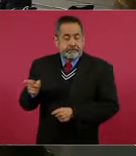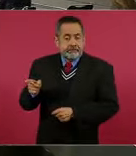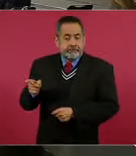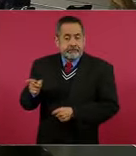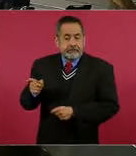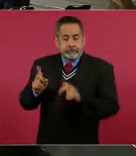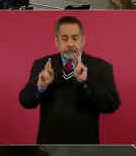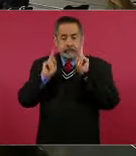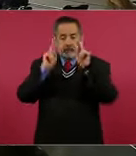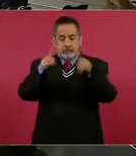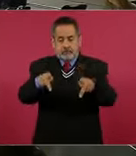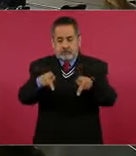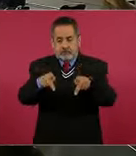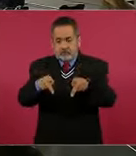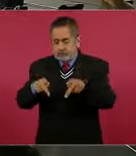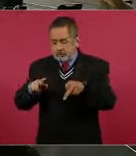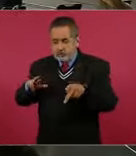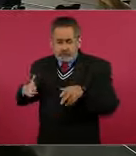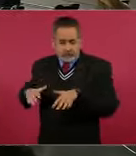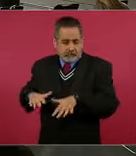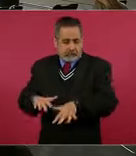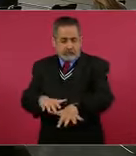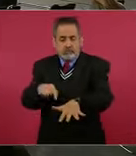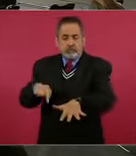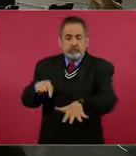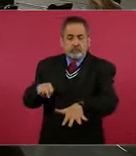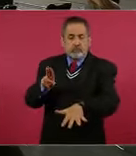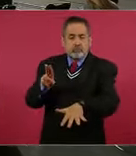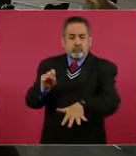Es el puente que atraviesa el Usumacinta.